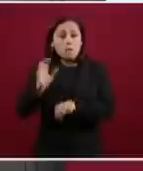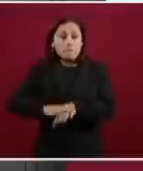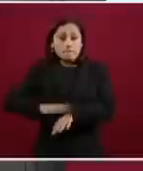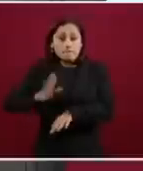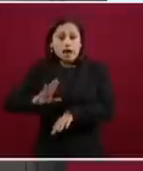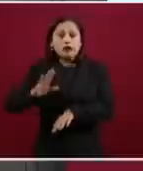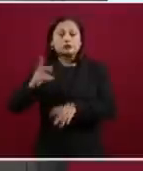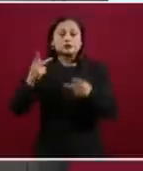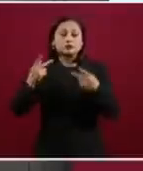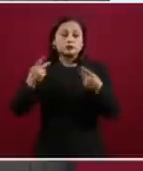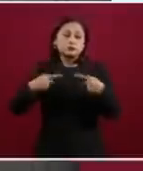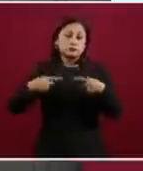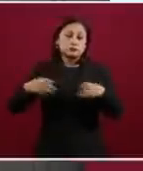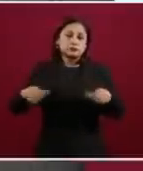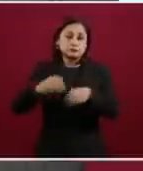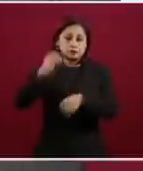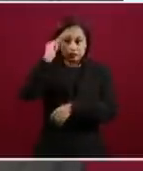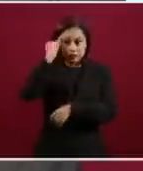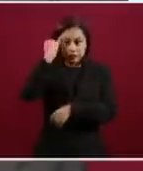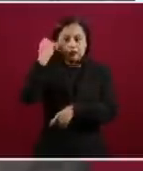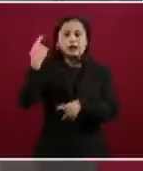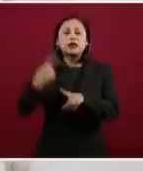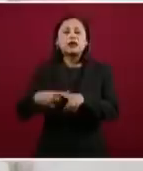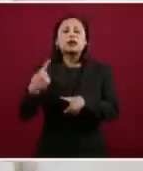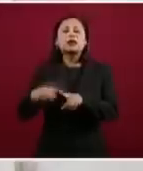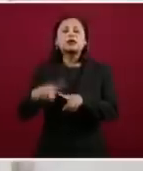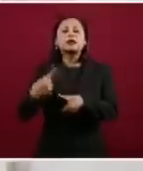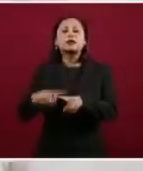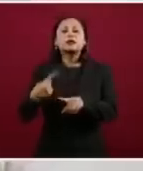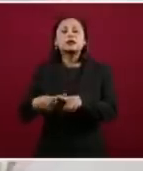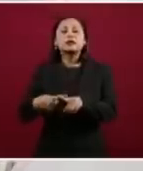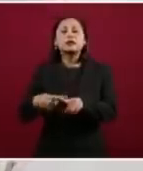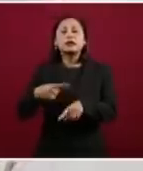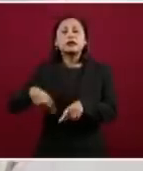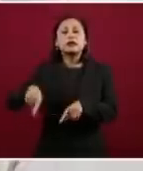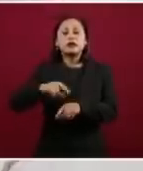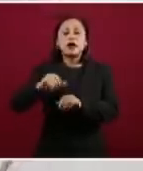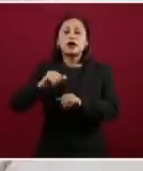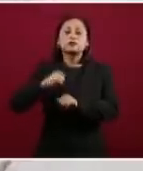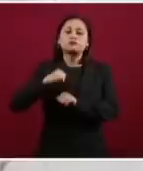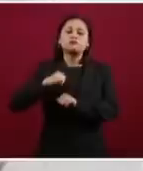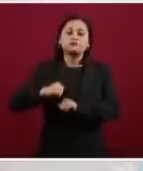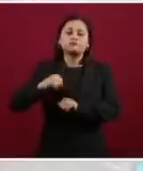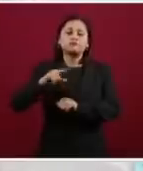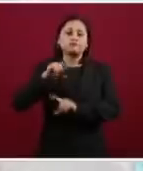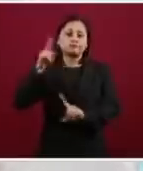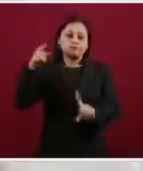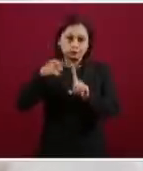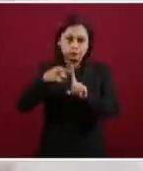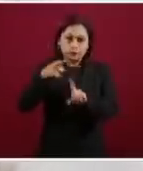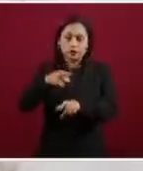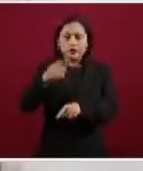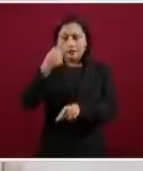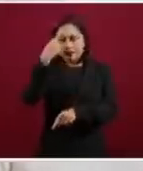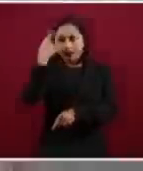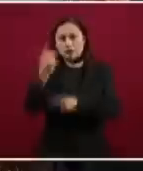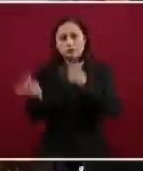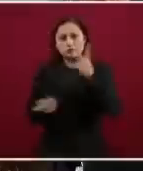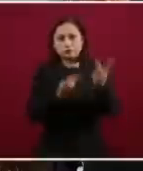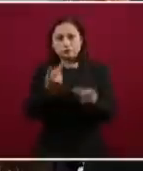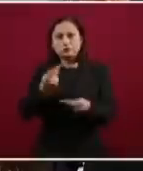son los destinatarios de este proceso de consulta. Y como ha sido dicho, pues esta consulta